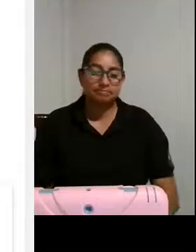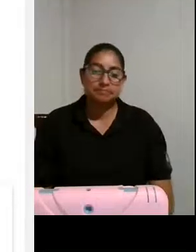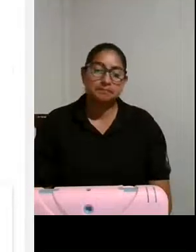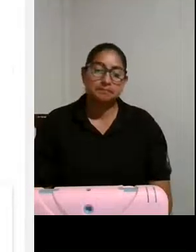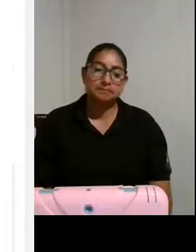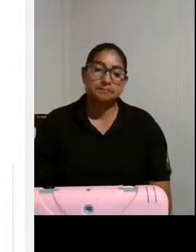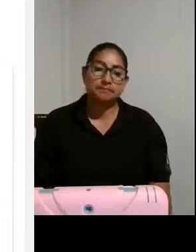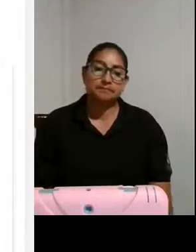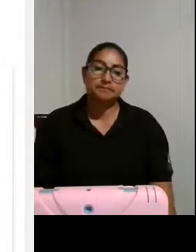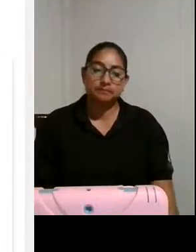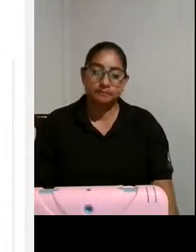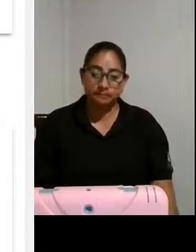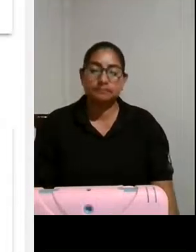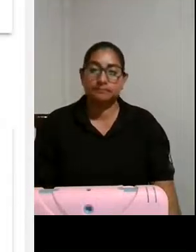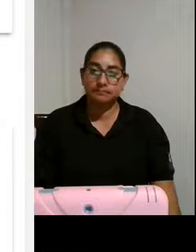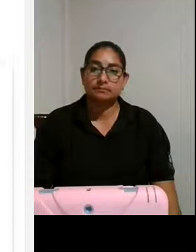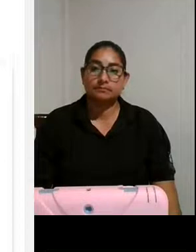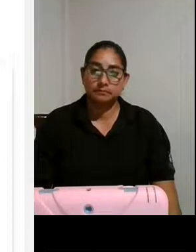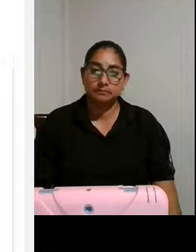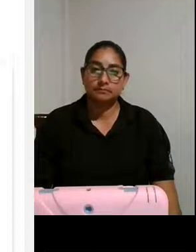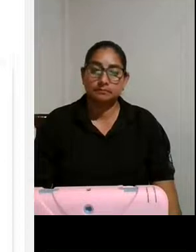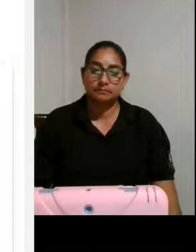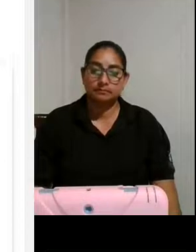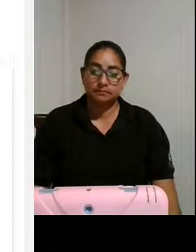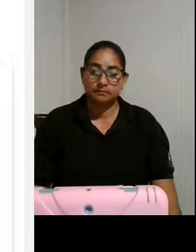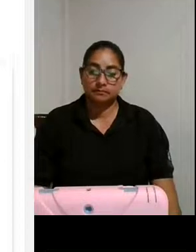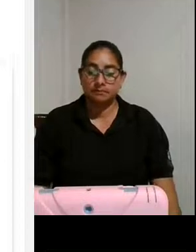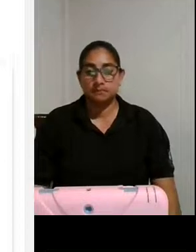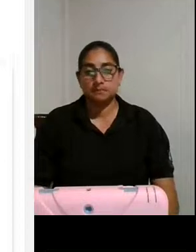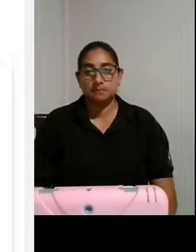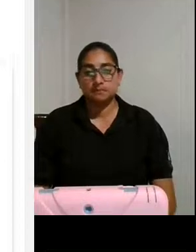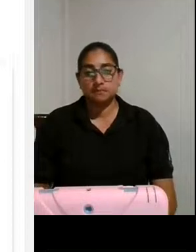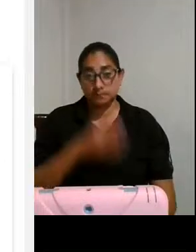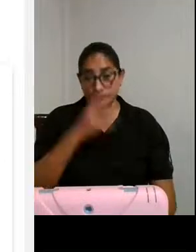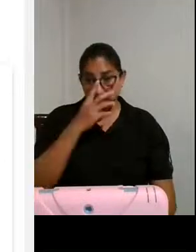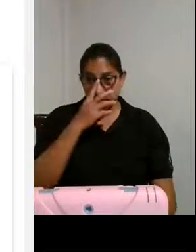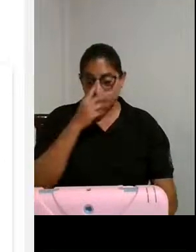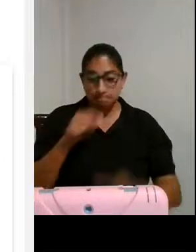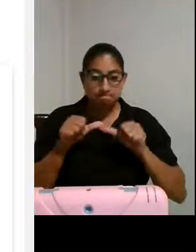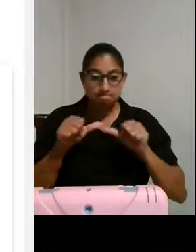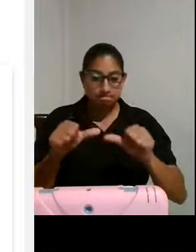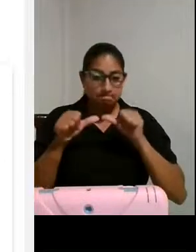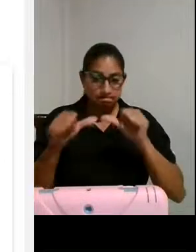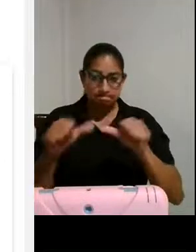gracias. con mucho gusto. Bueno, vamos a avanzar.